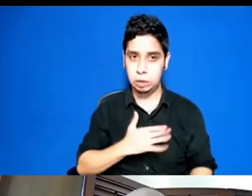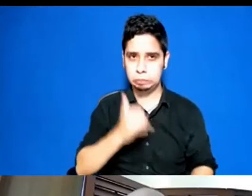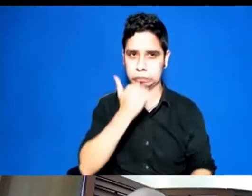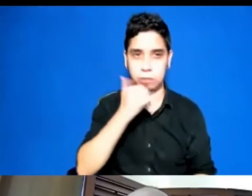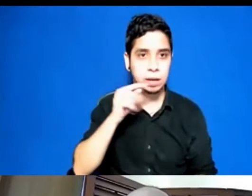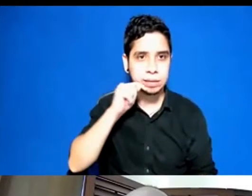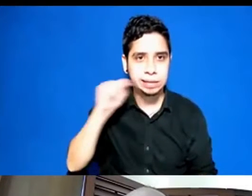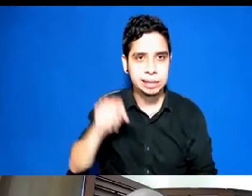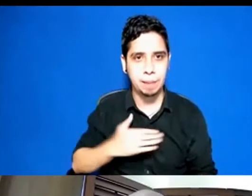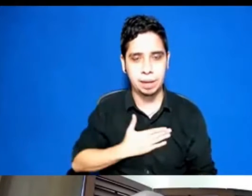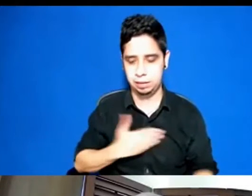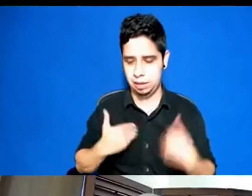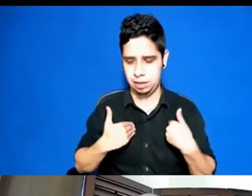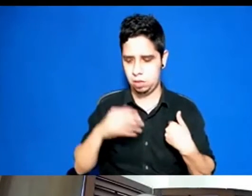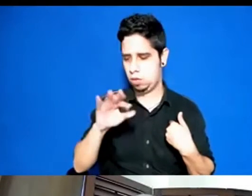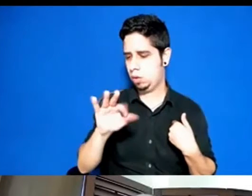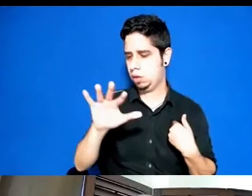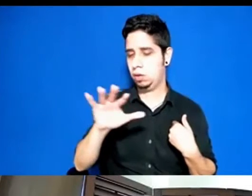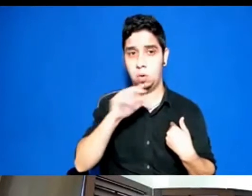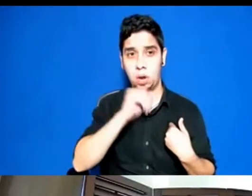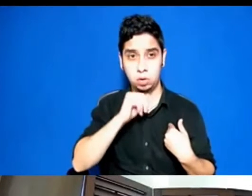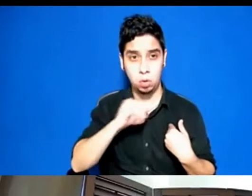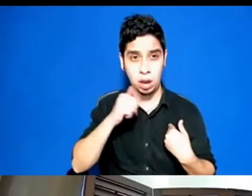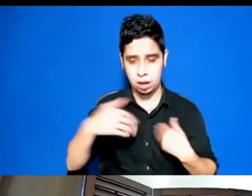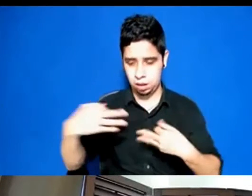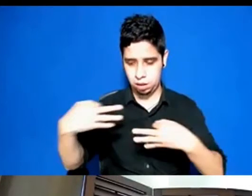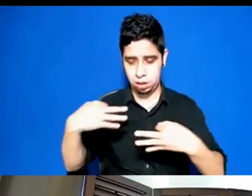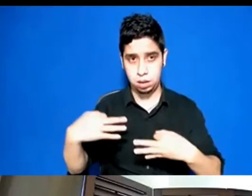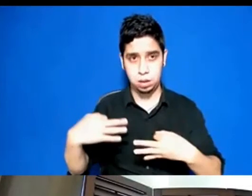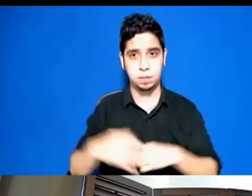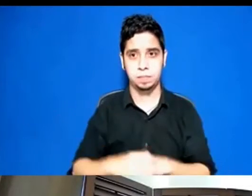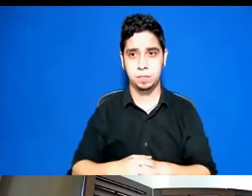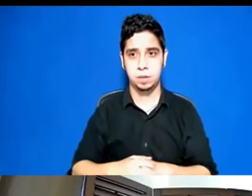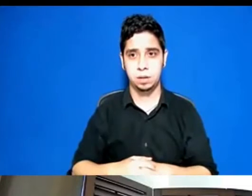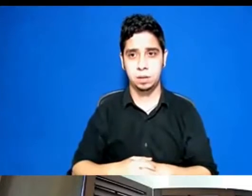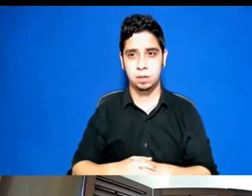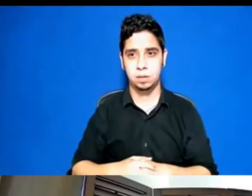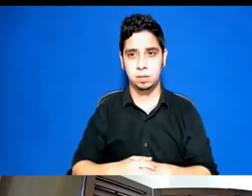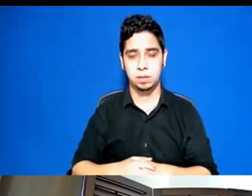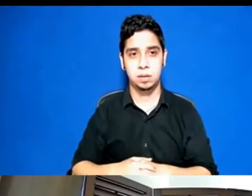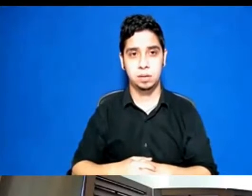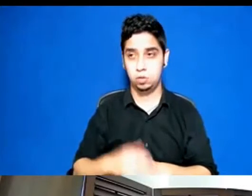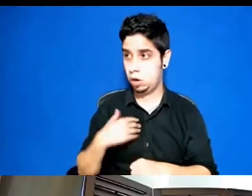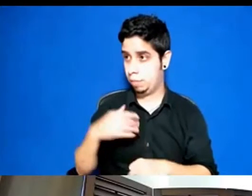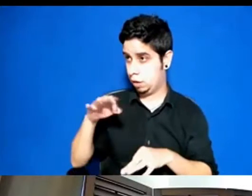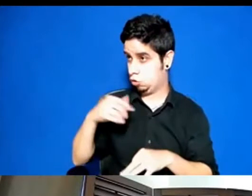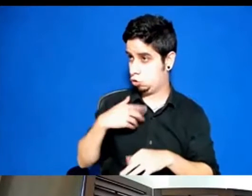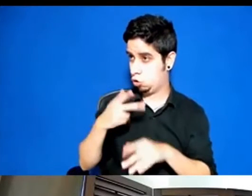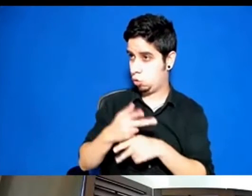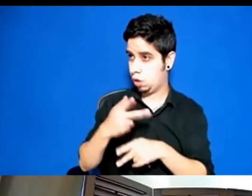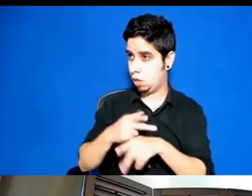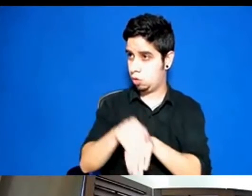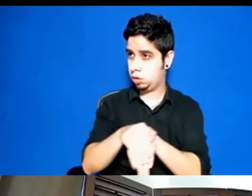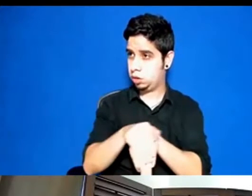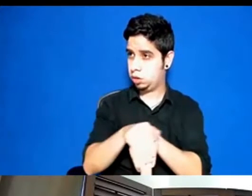mira, Titi, ahora yo estoy cuidando tinglares. Y ella me dijo, ay, nena, qué rico, tan rico